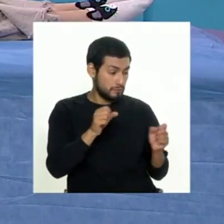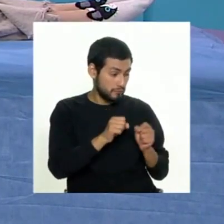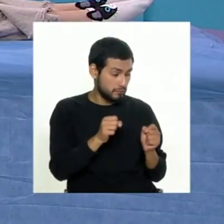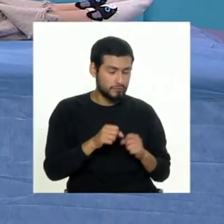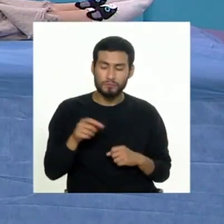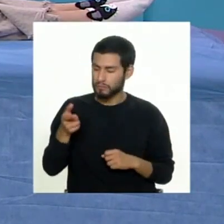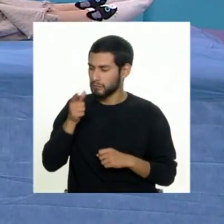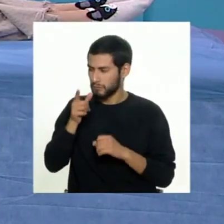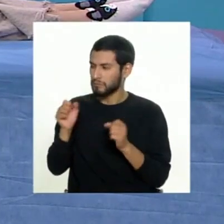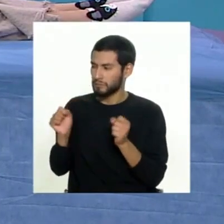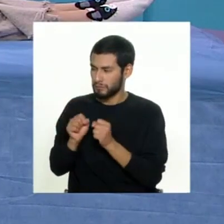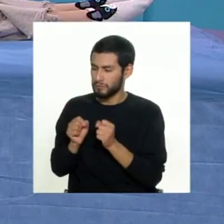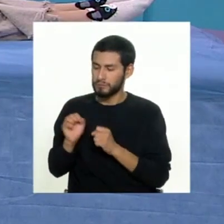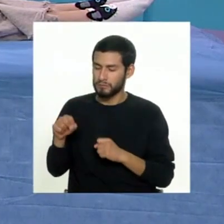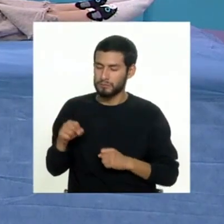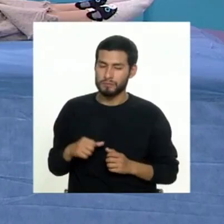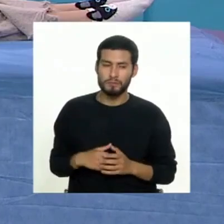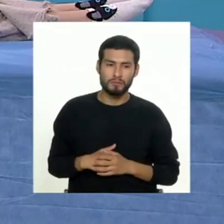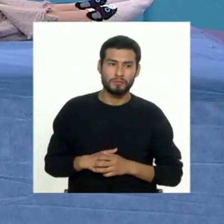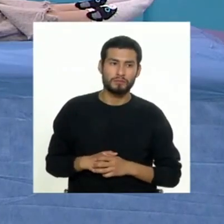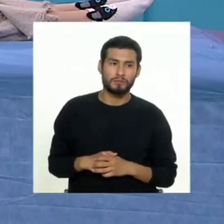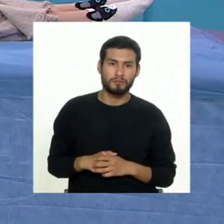sí.